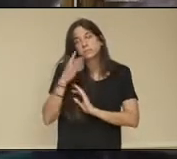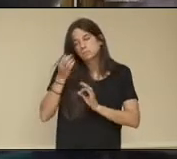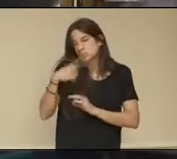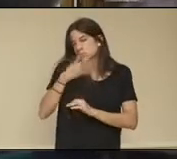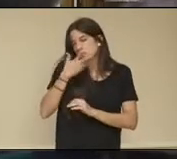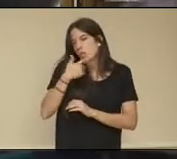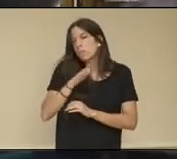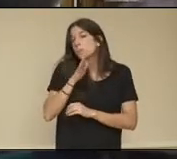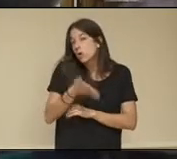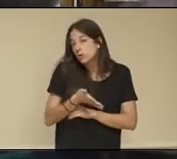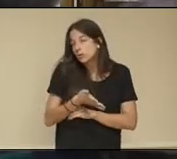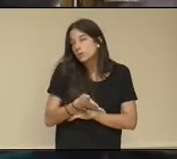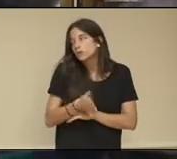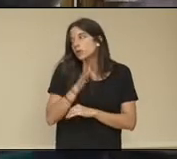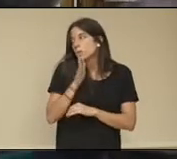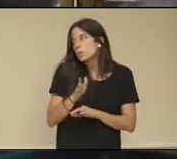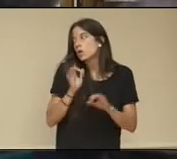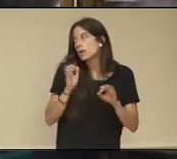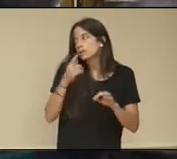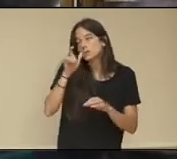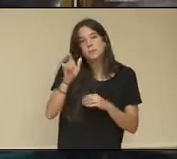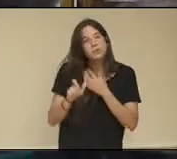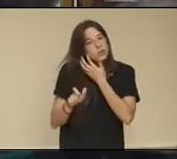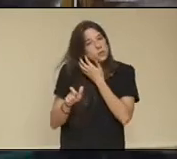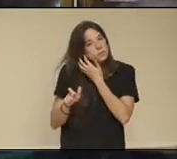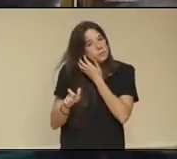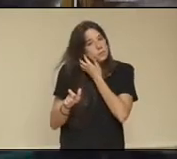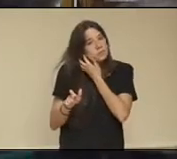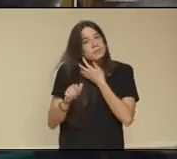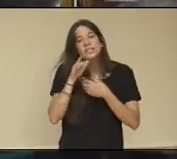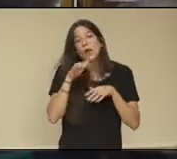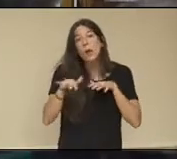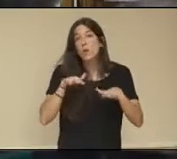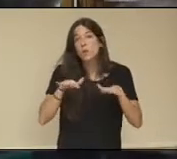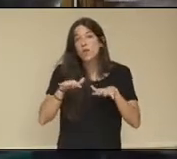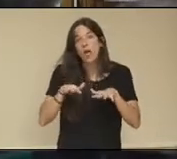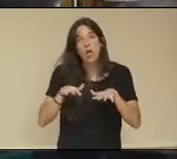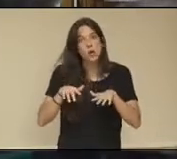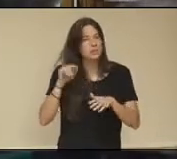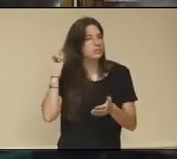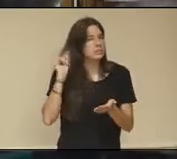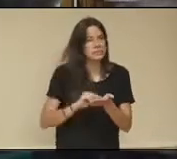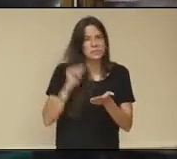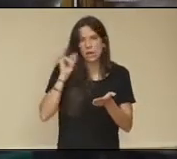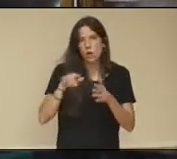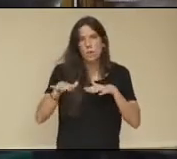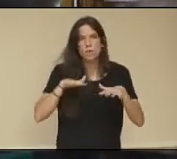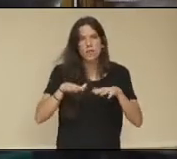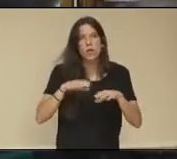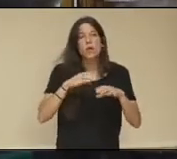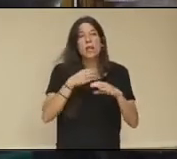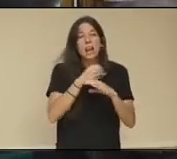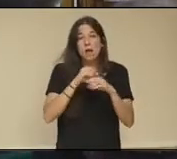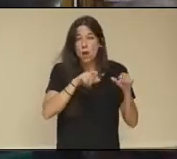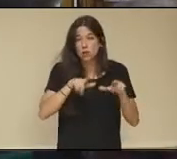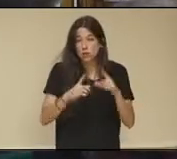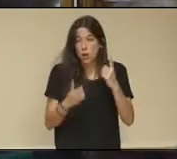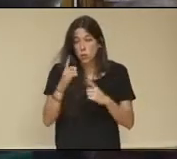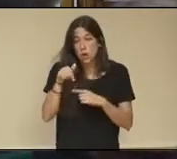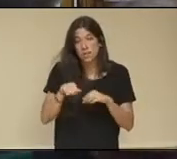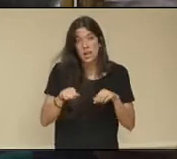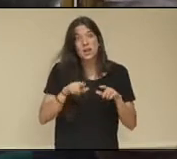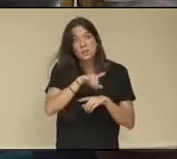conocido, porque ha sido uno de los que ha movilizado en un tiempo récord pues varios laboratorios aquí en Madrid para hacer test